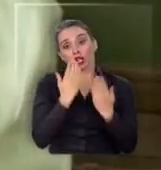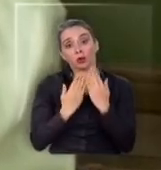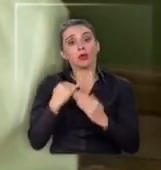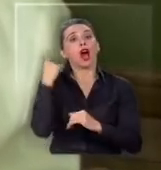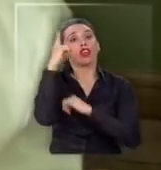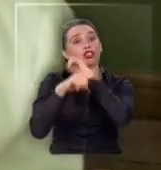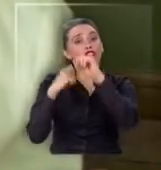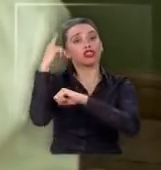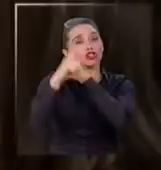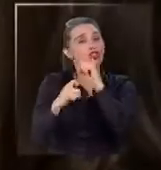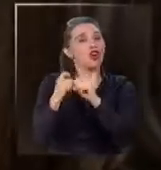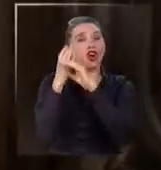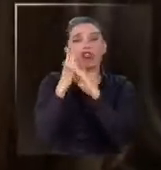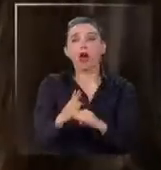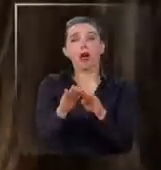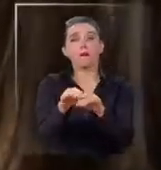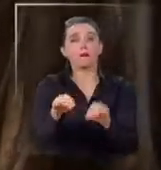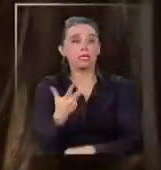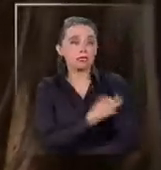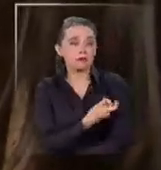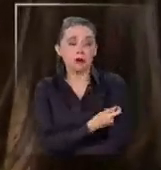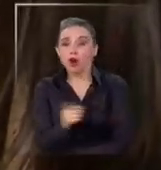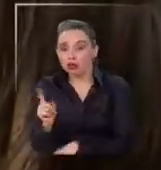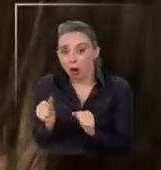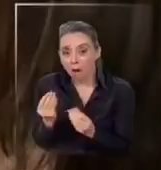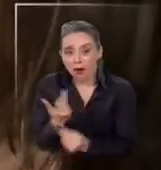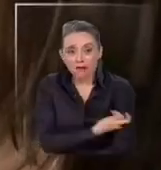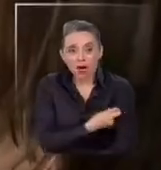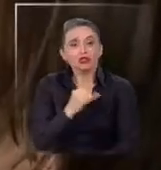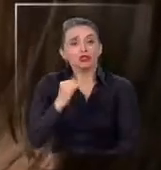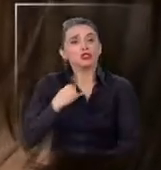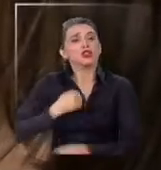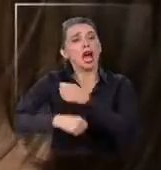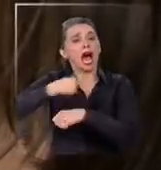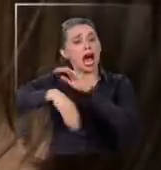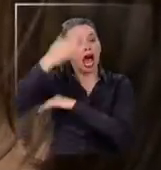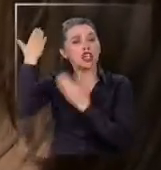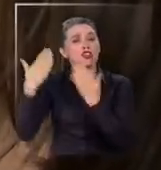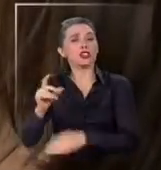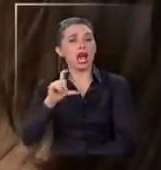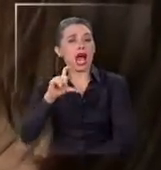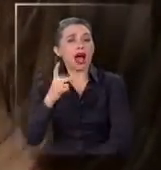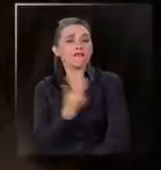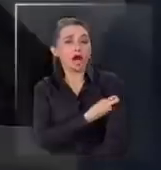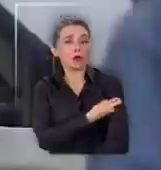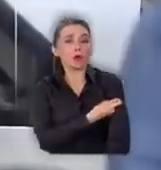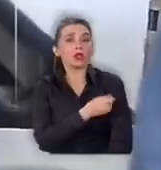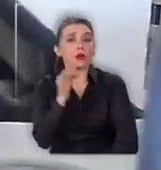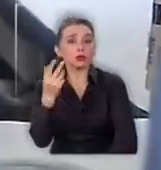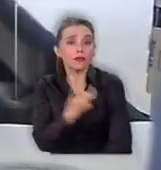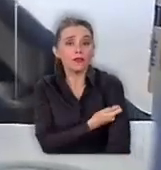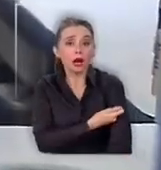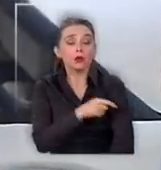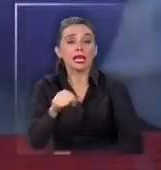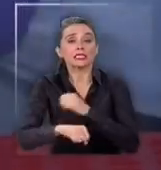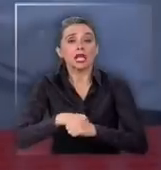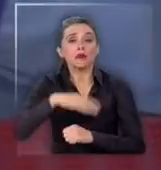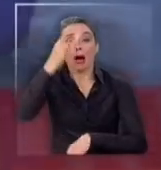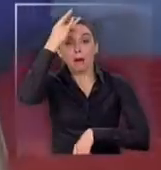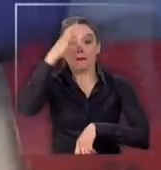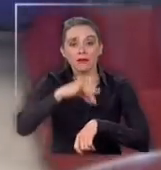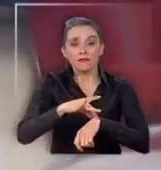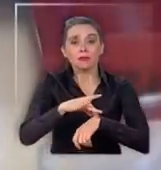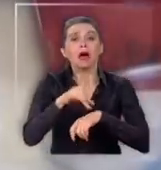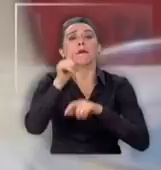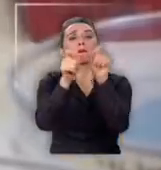los años hago lo mismo. ¿No le daba miedo no vacunarse? No, hace años que me vacuné y ese año fue cuando estuve más enferma. Y ese es el mito que quieren